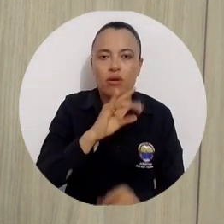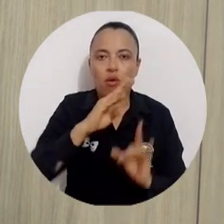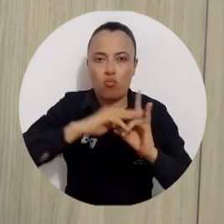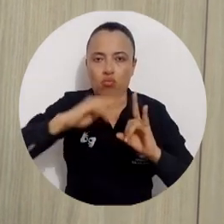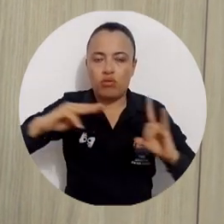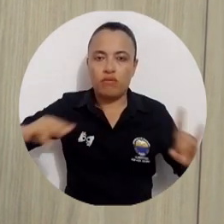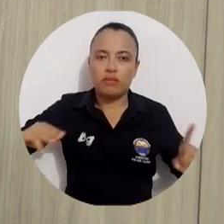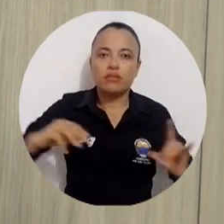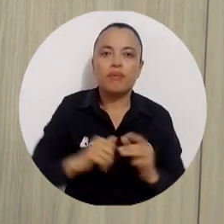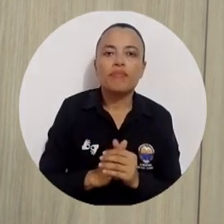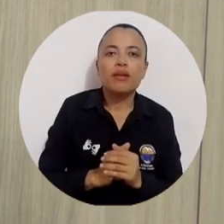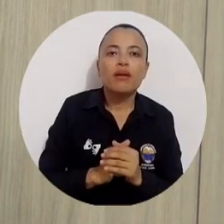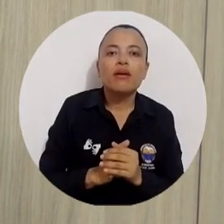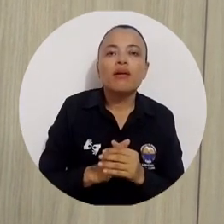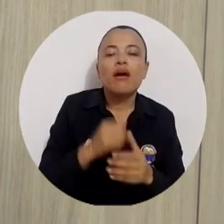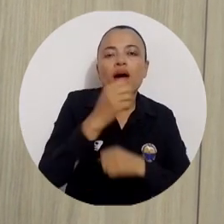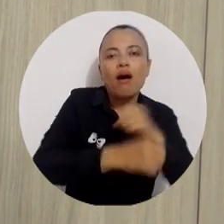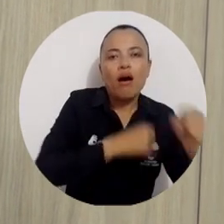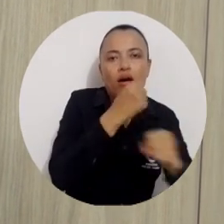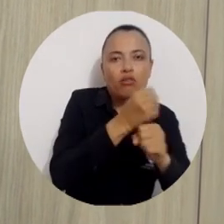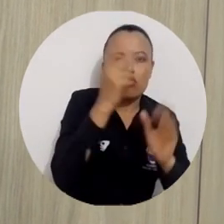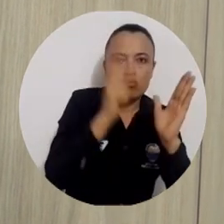del Magdalena para el periodo